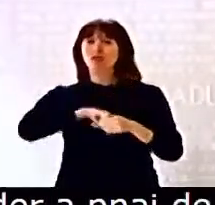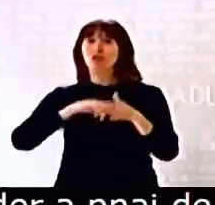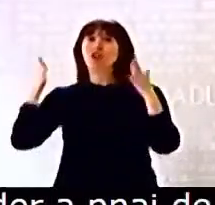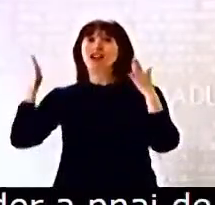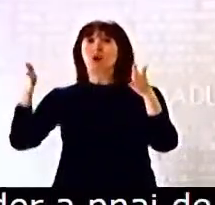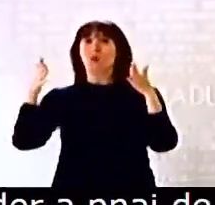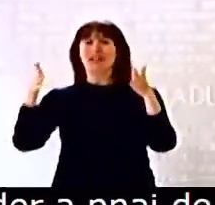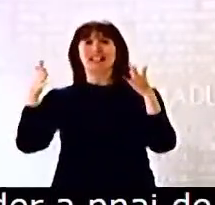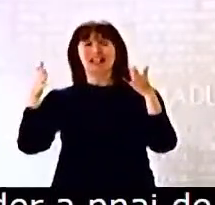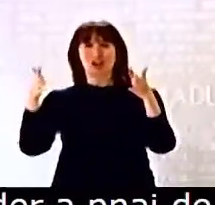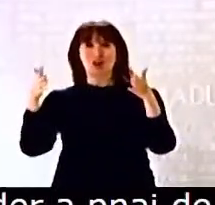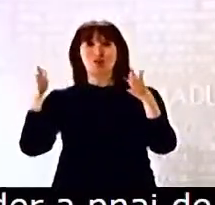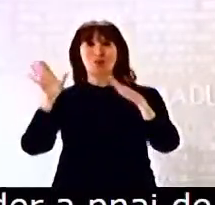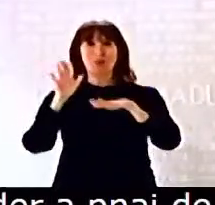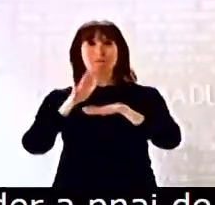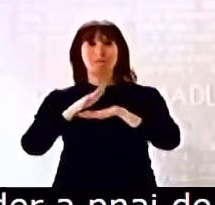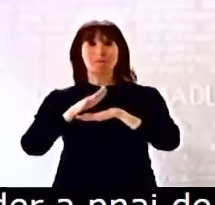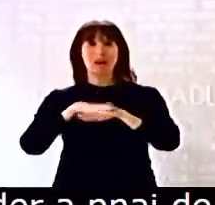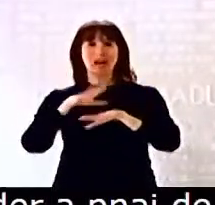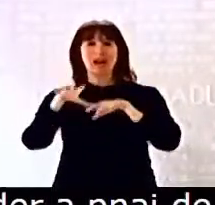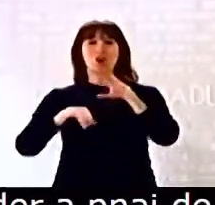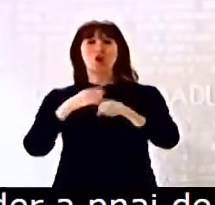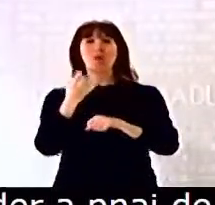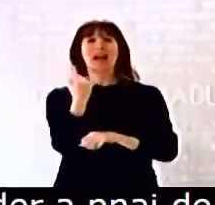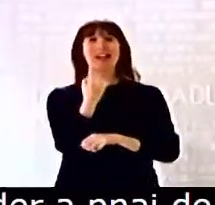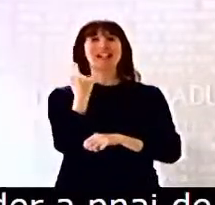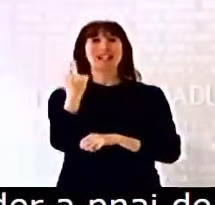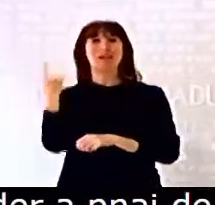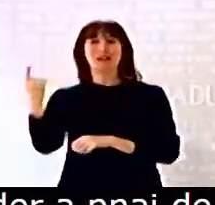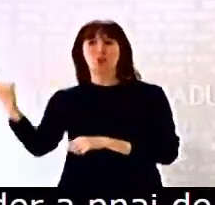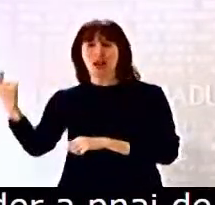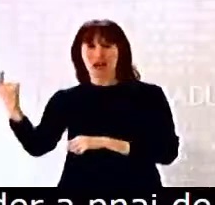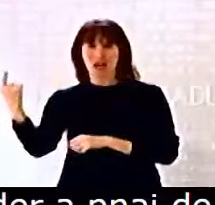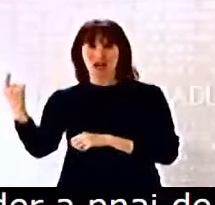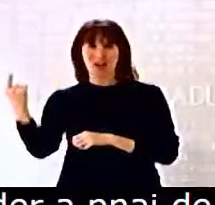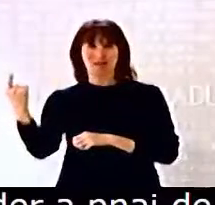recomendación para la compra individual.